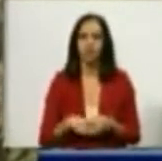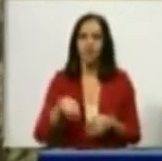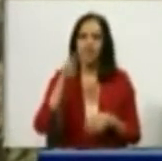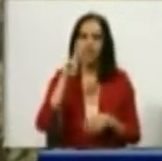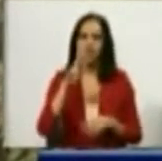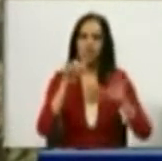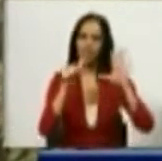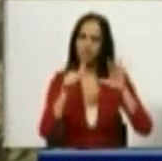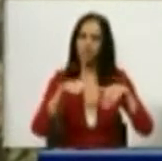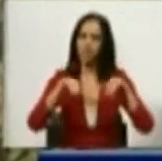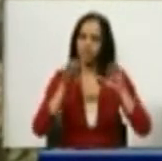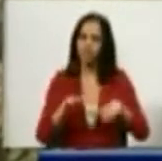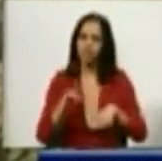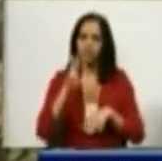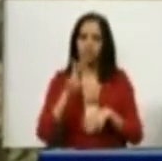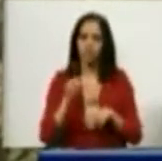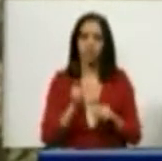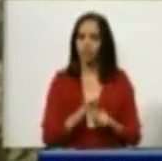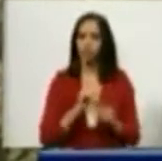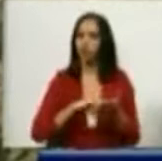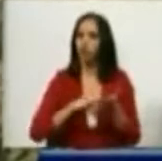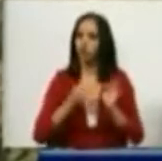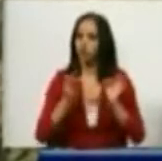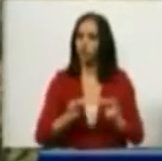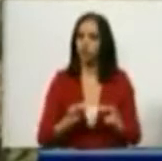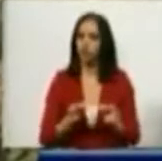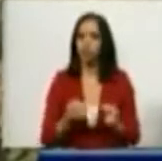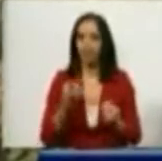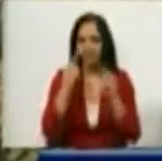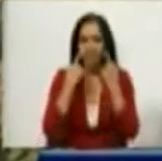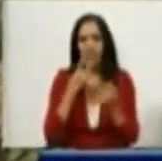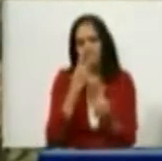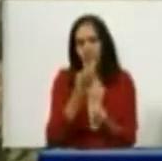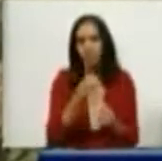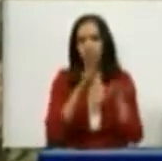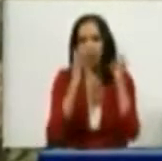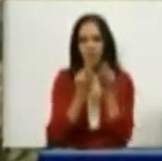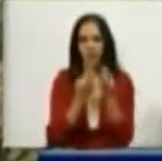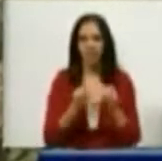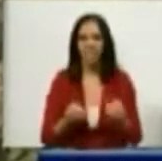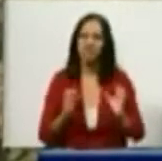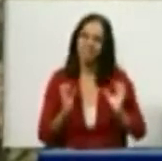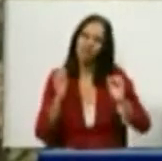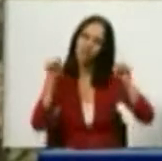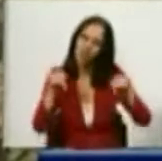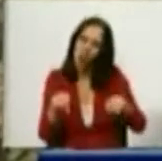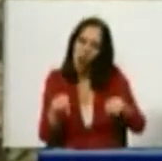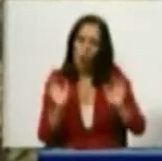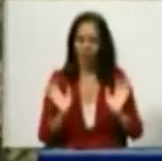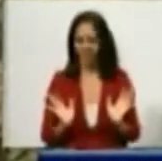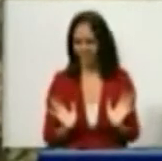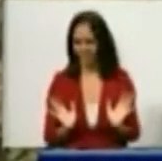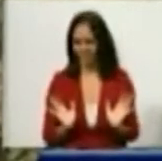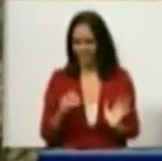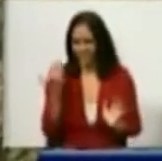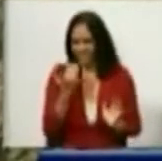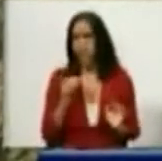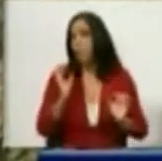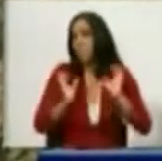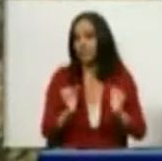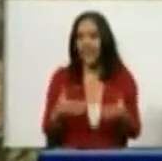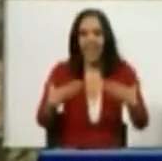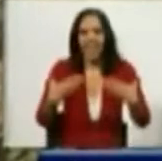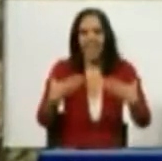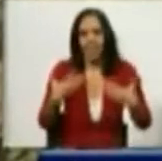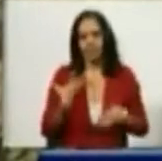ni el tres Pero eso no es definitivo para que vayan a ver su familia es para que se emocionen hoy porque se